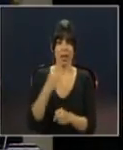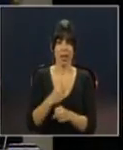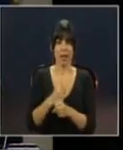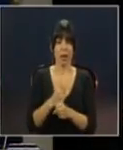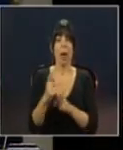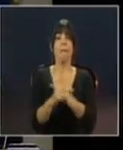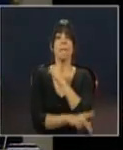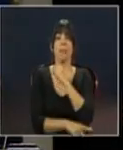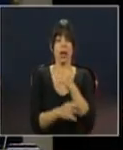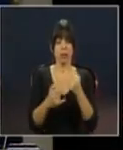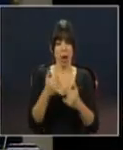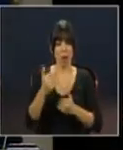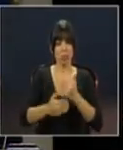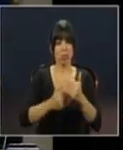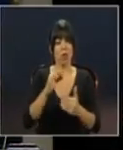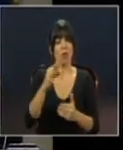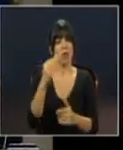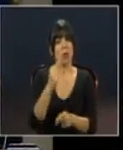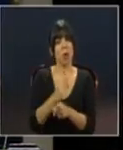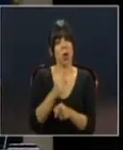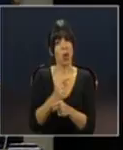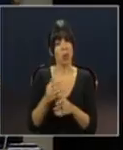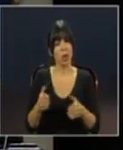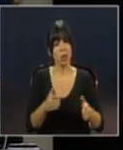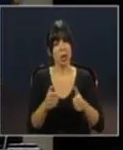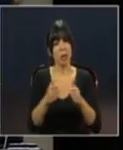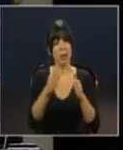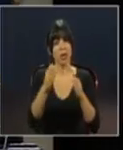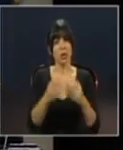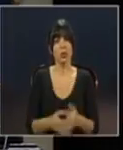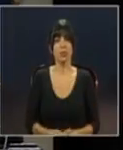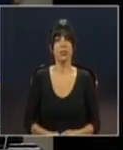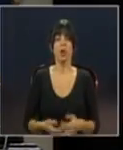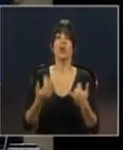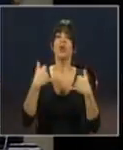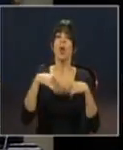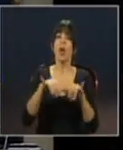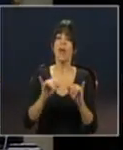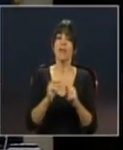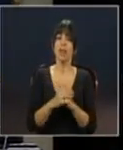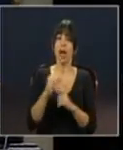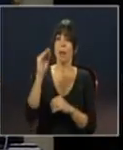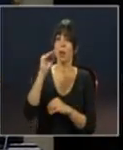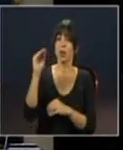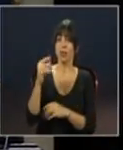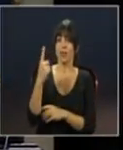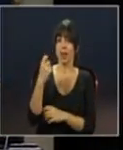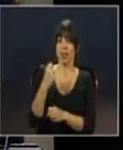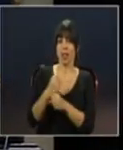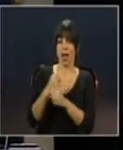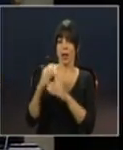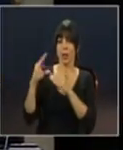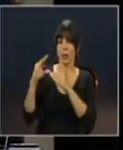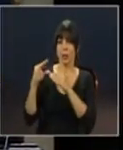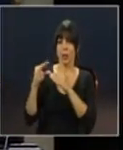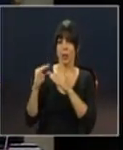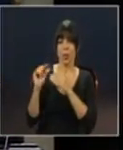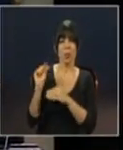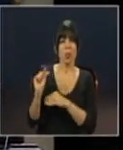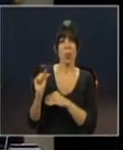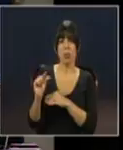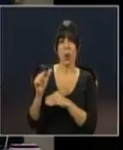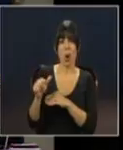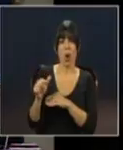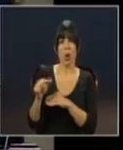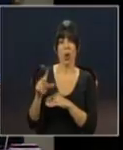país marcha en la dirección correcta. Todavía el descenso en las tasas de desempleo es demasiado pequeño como para que